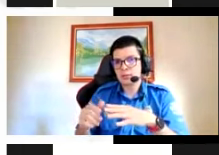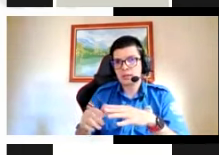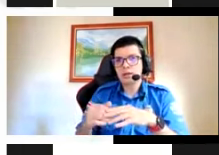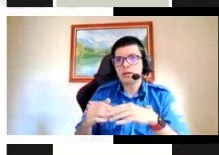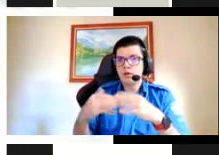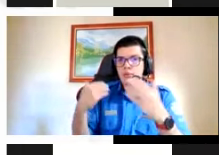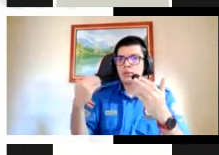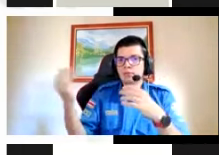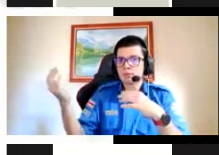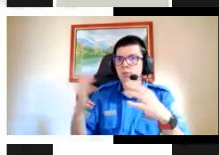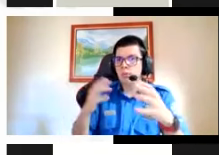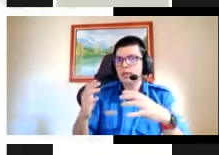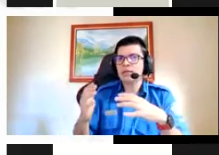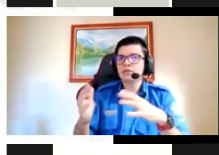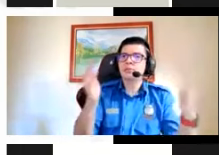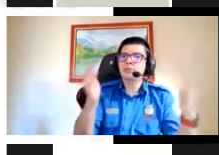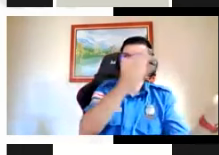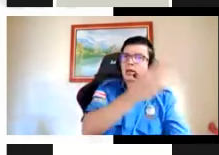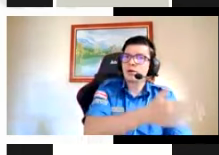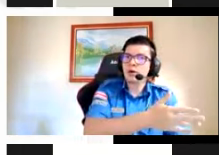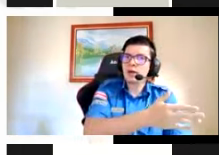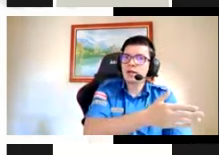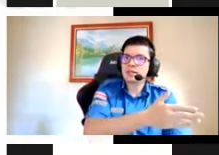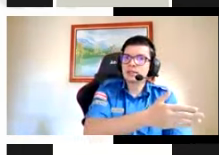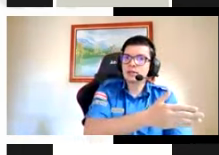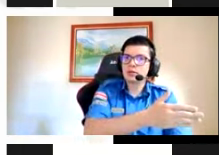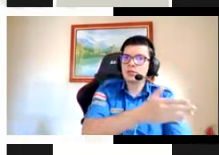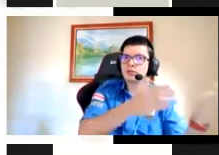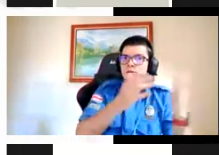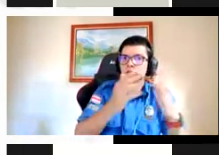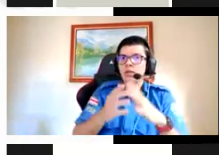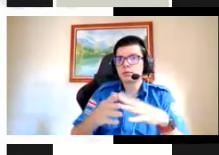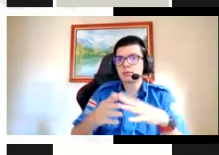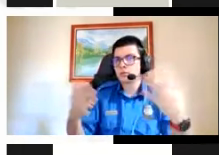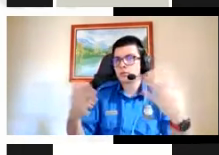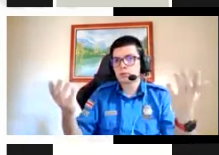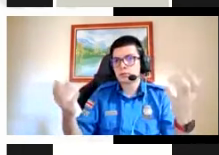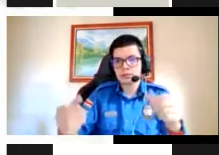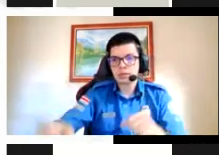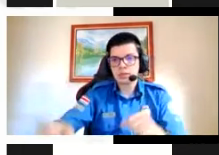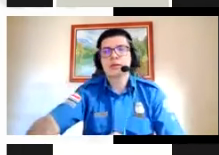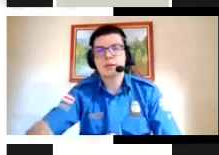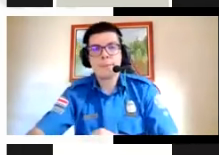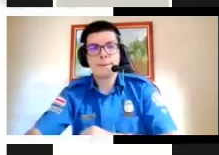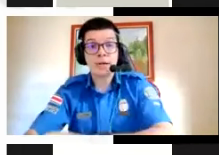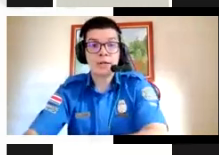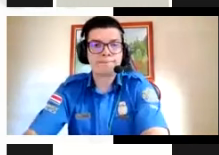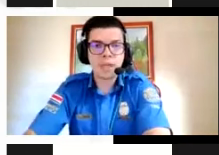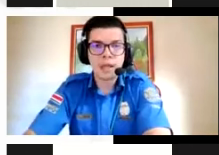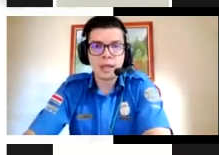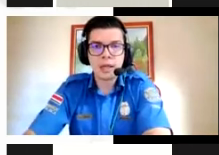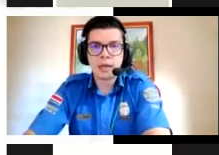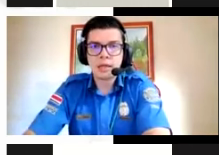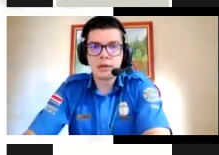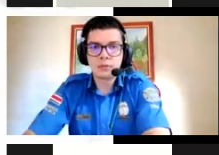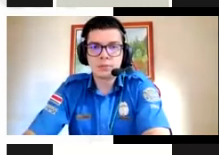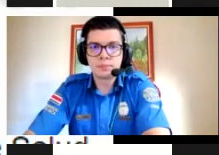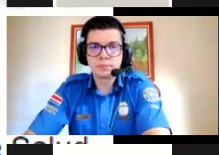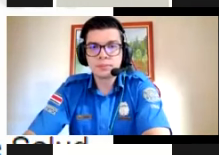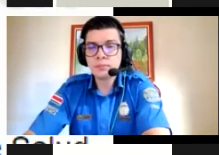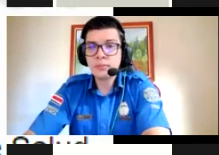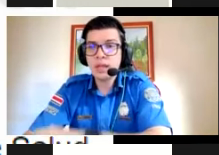insegura. Y ahora, súmenle en eso, ojalá que esté dentro de una estructura, ¿verdad?